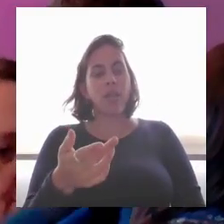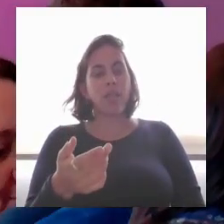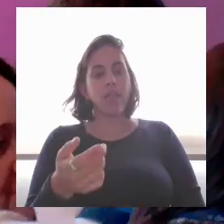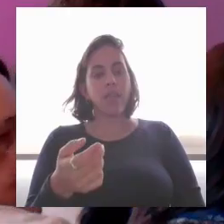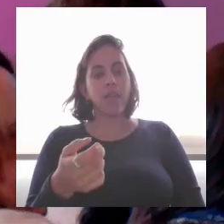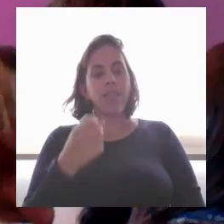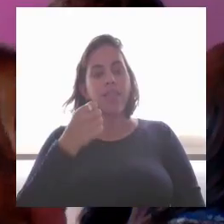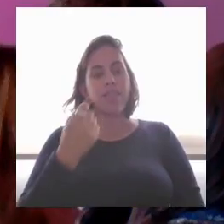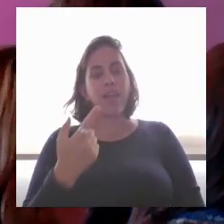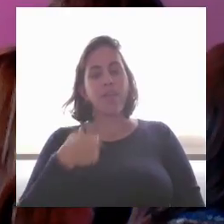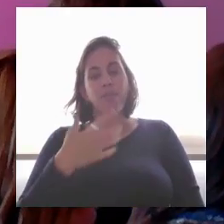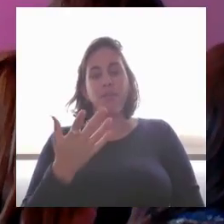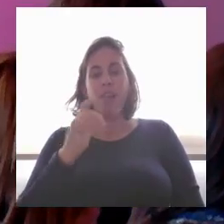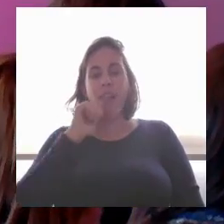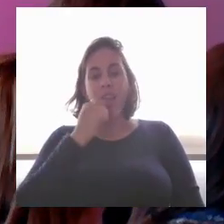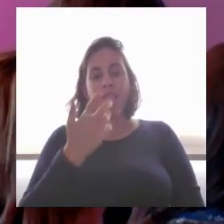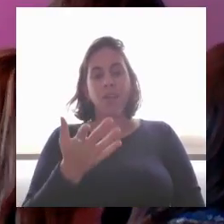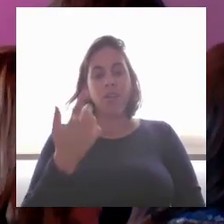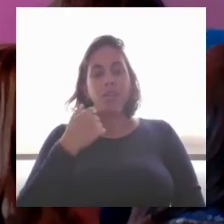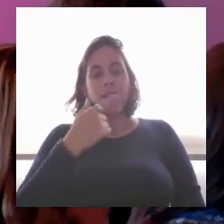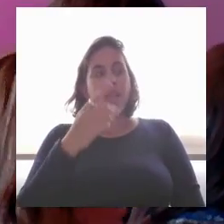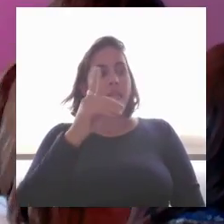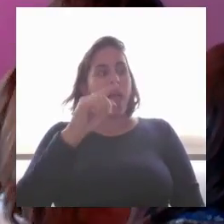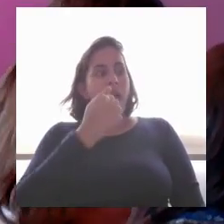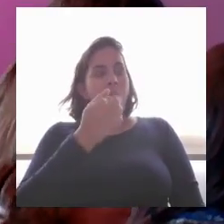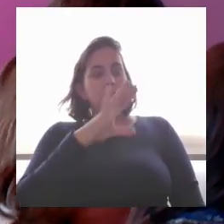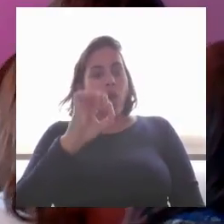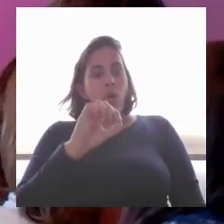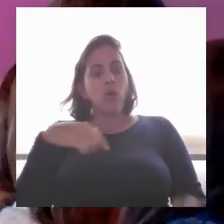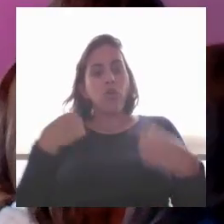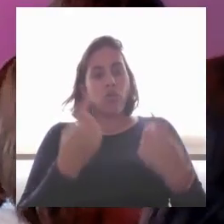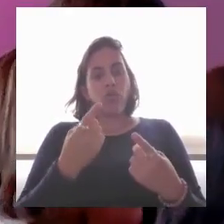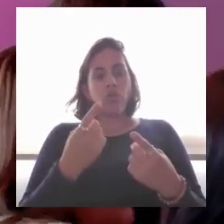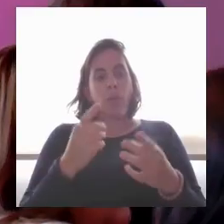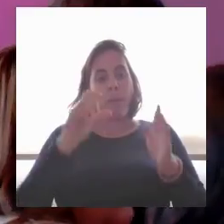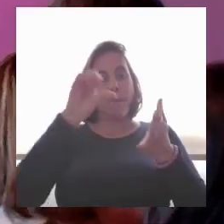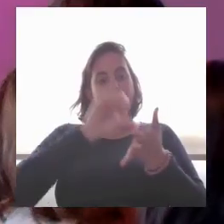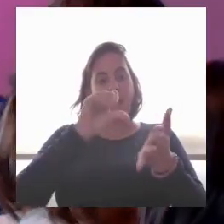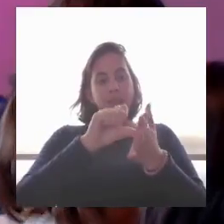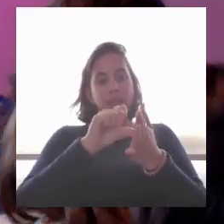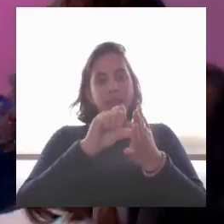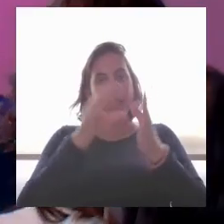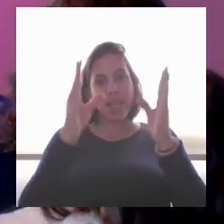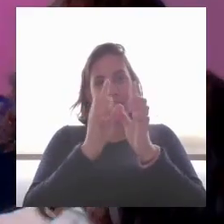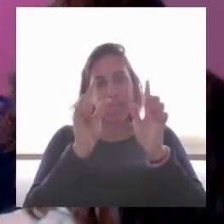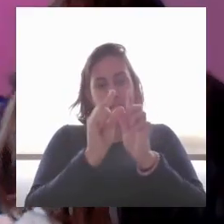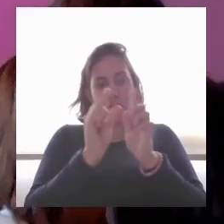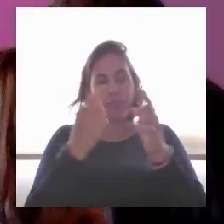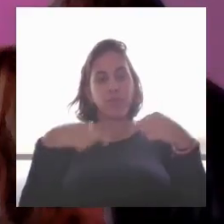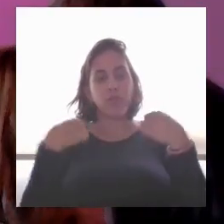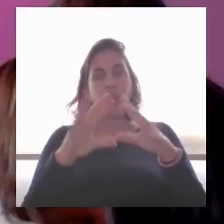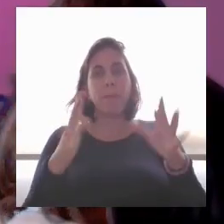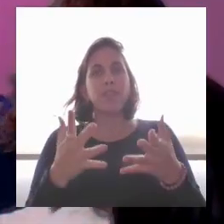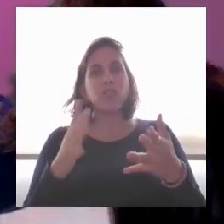sana? Y como decía Darío, somos un país de unas dimensiones mucho menores. ¿Qué pasos les parece que podríamos